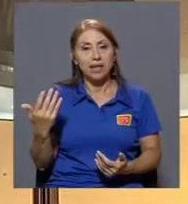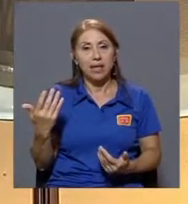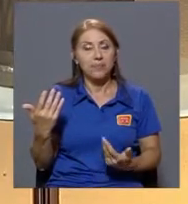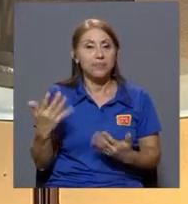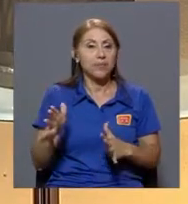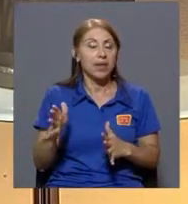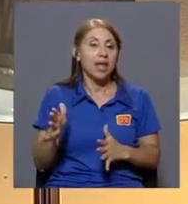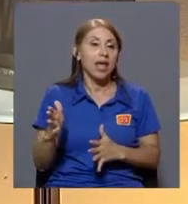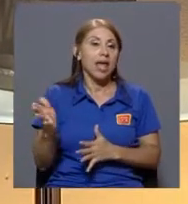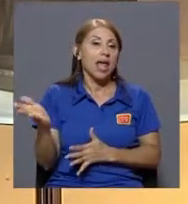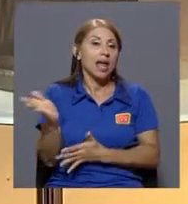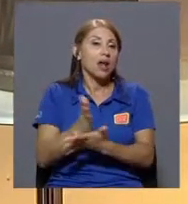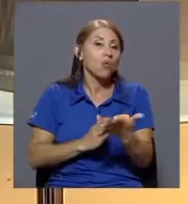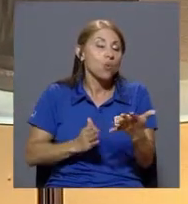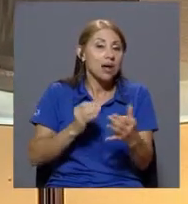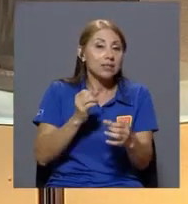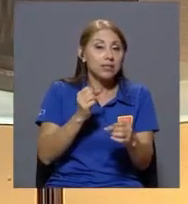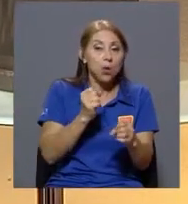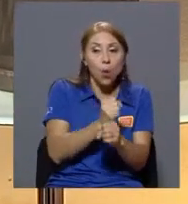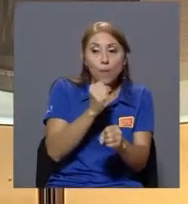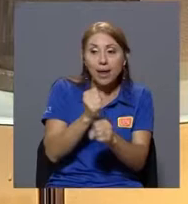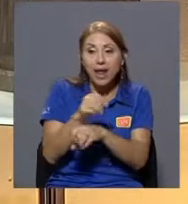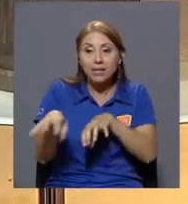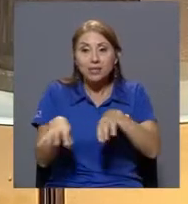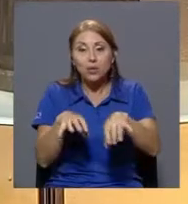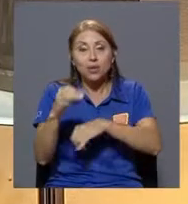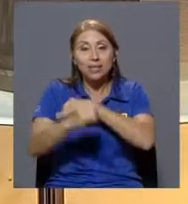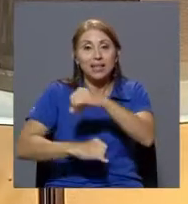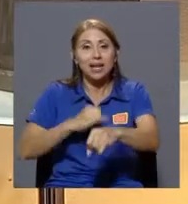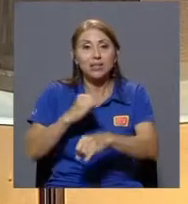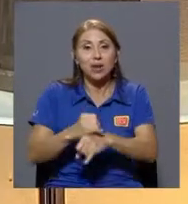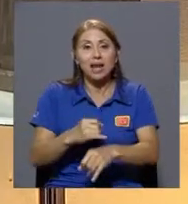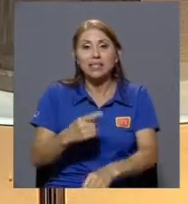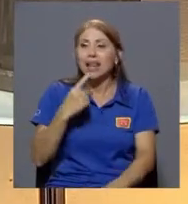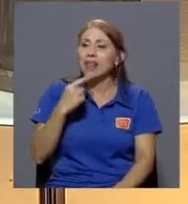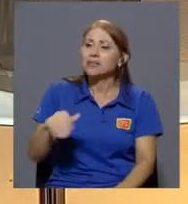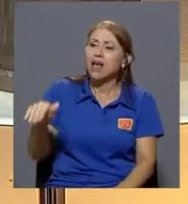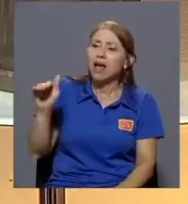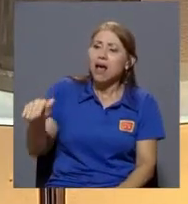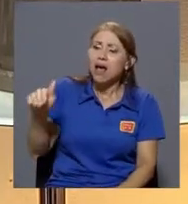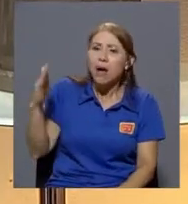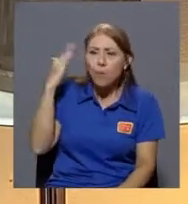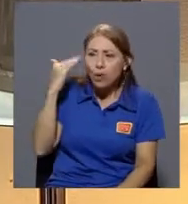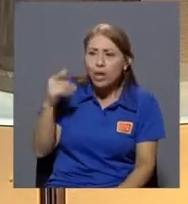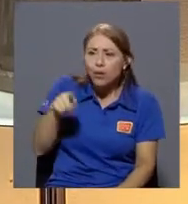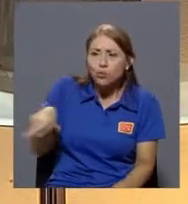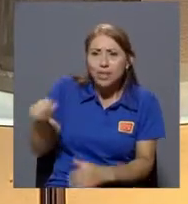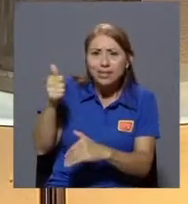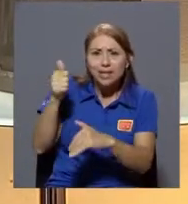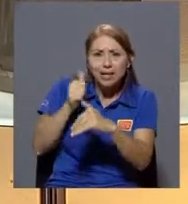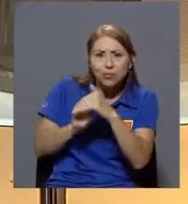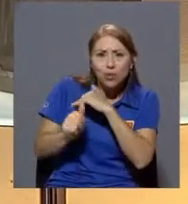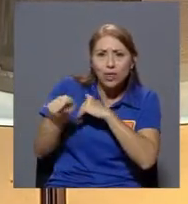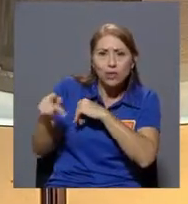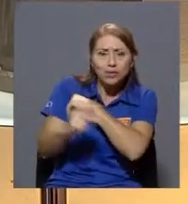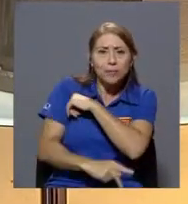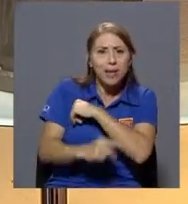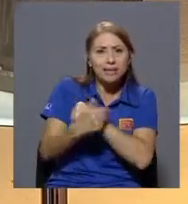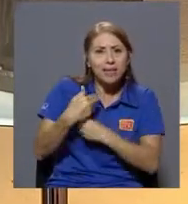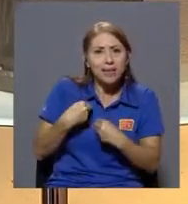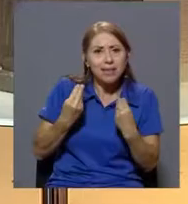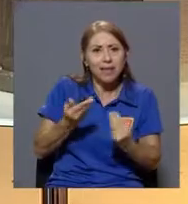en algunas operaciones internacionales le decían, ¿por qué tenían tan escondido ese país que tiene tantas cosas buenas?